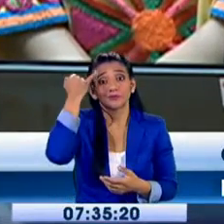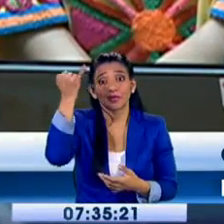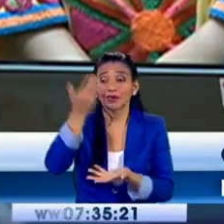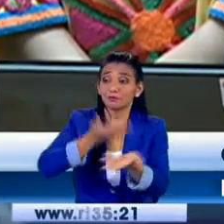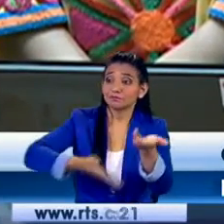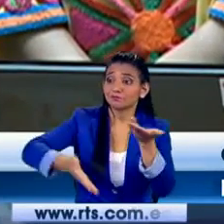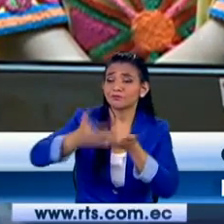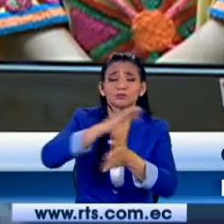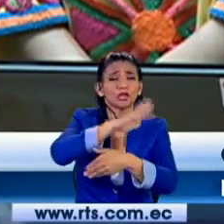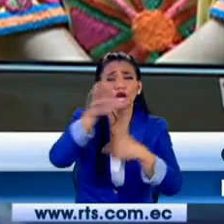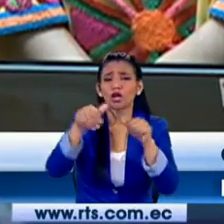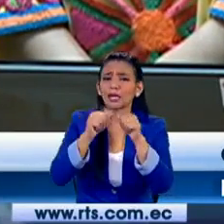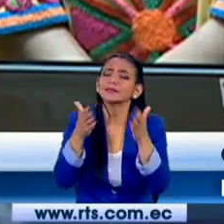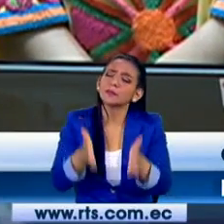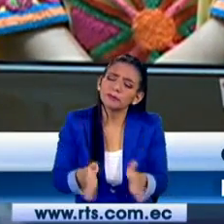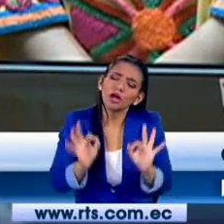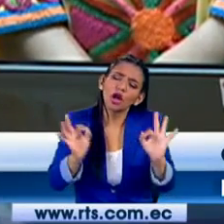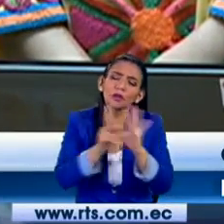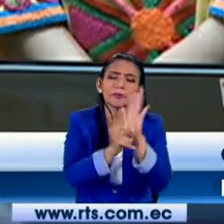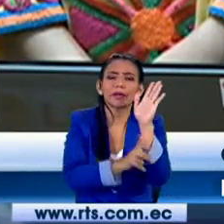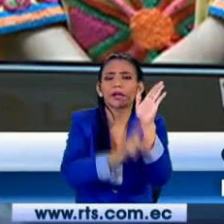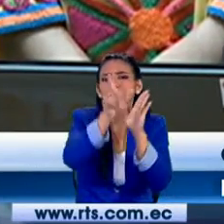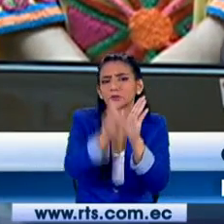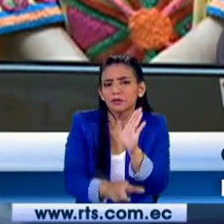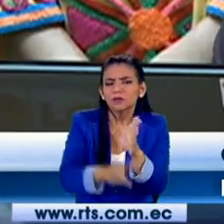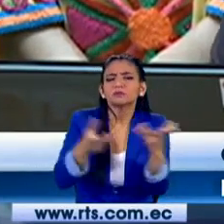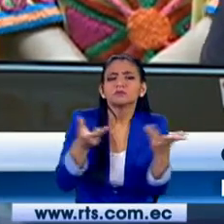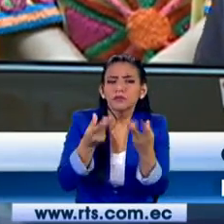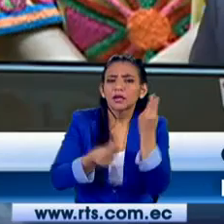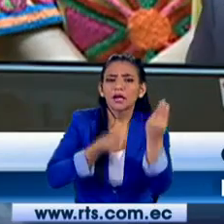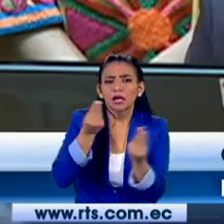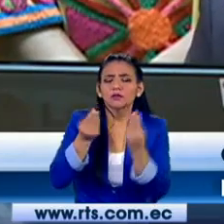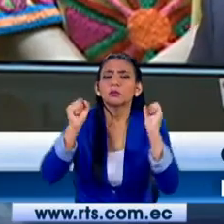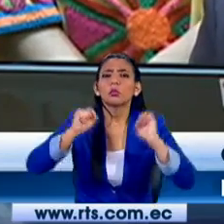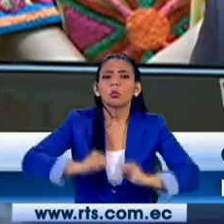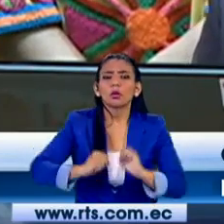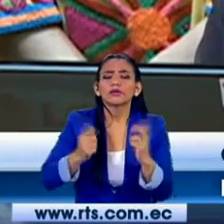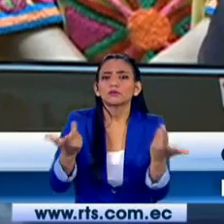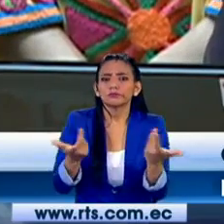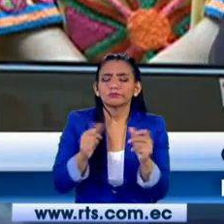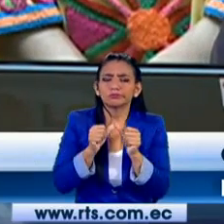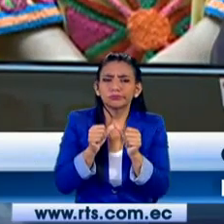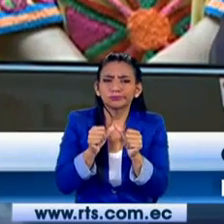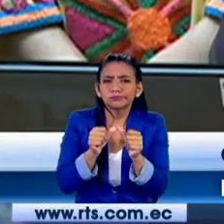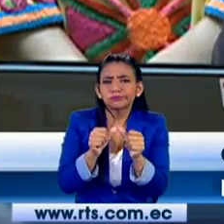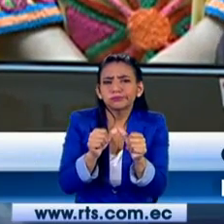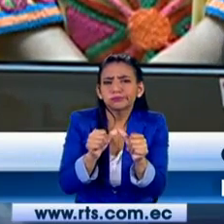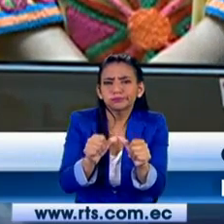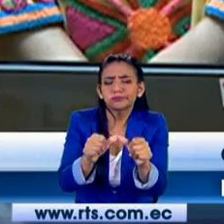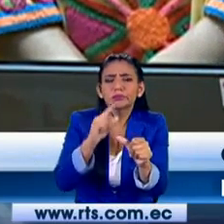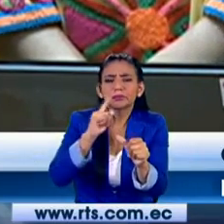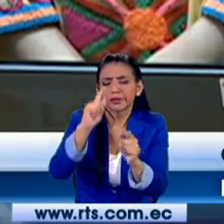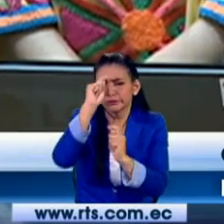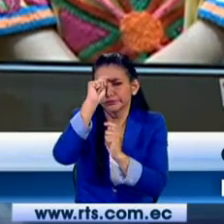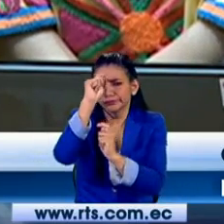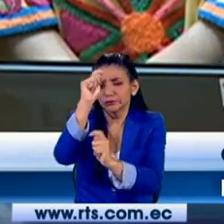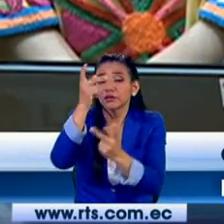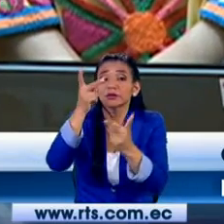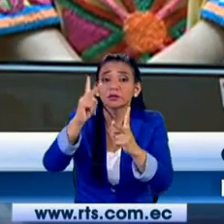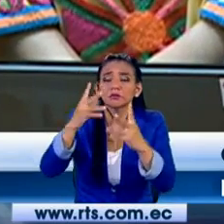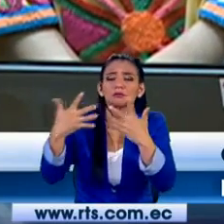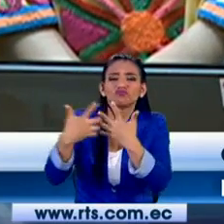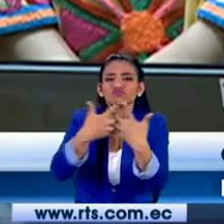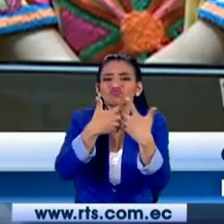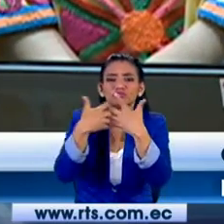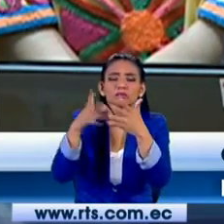aquí presentes es la que el día de hoy podamos instalar justamente la Red Parlamentaria por la Soberanía y la Unión